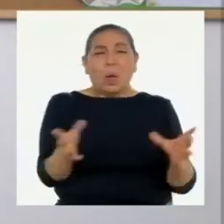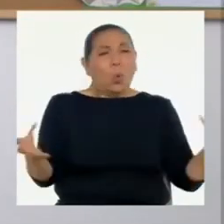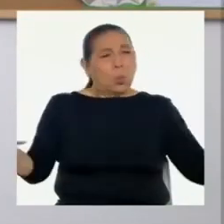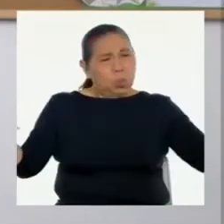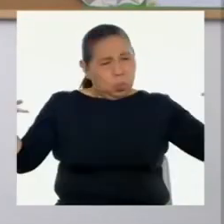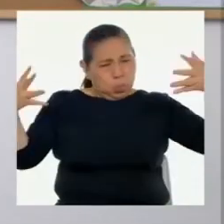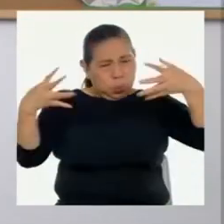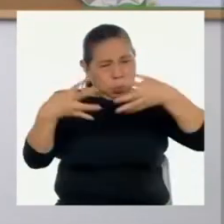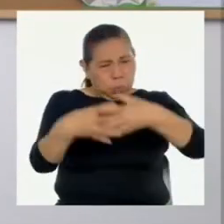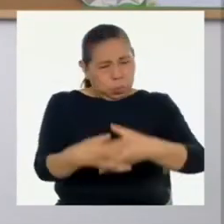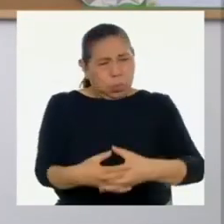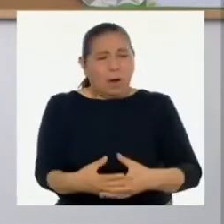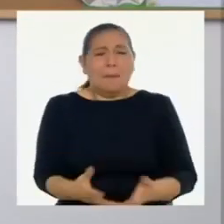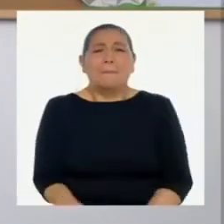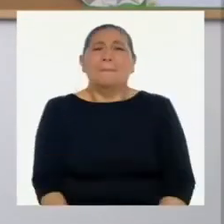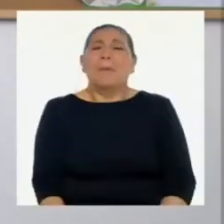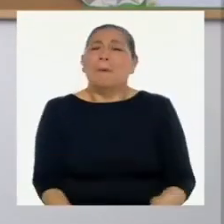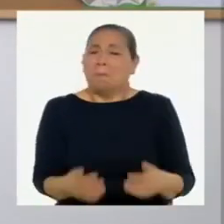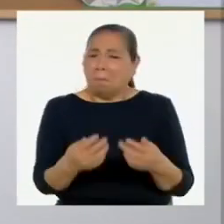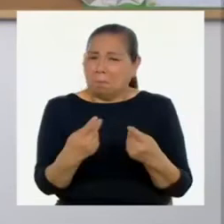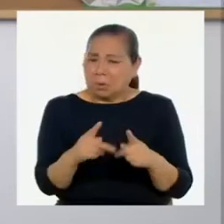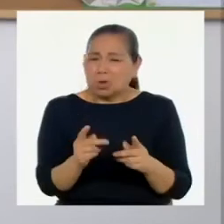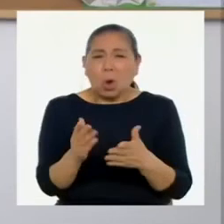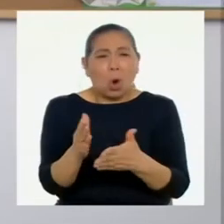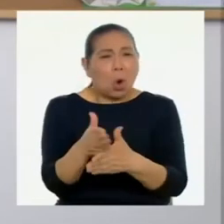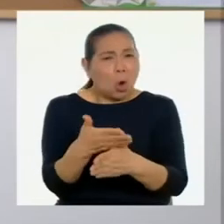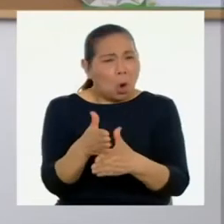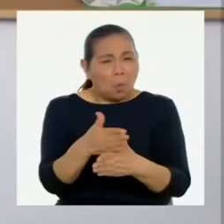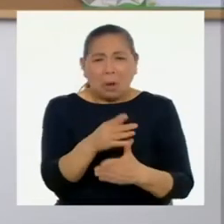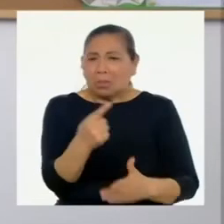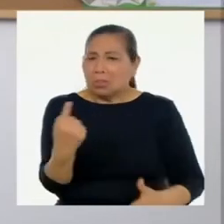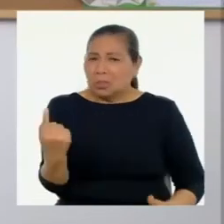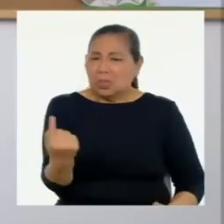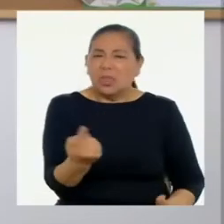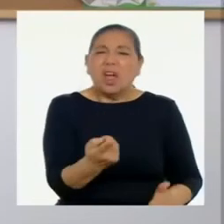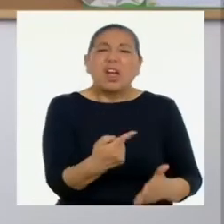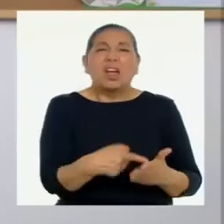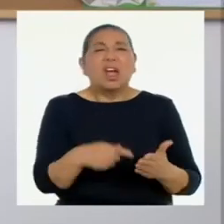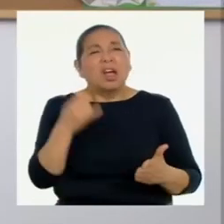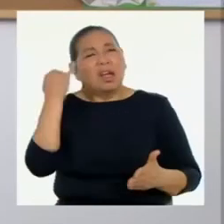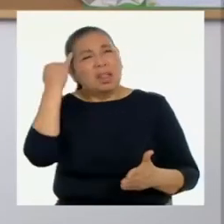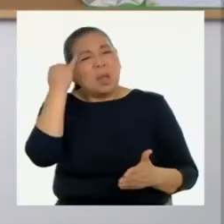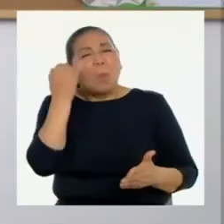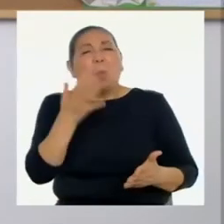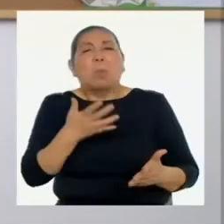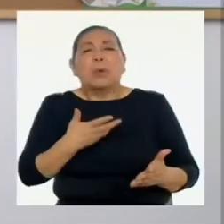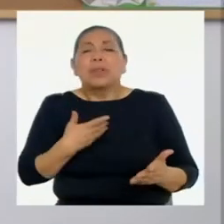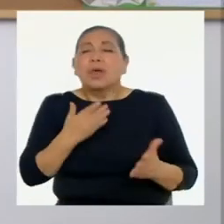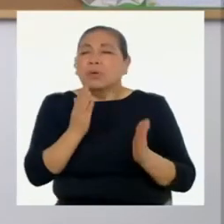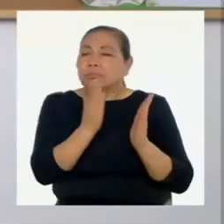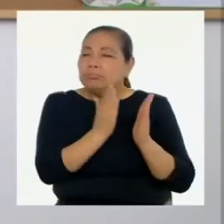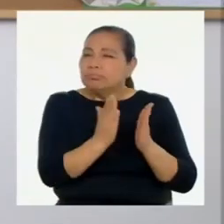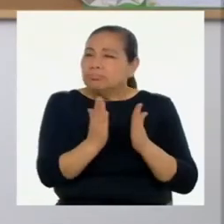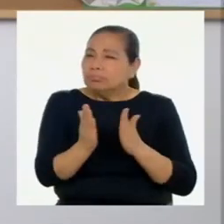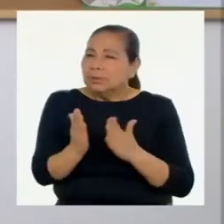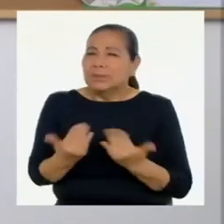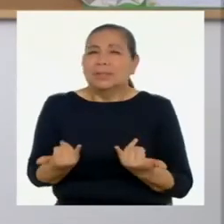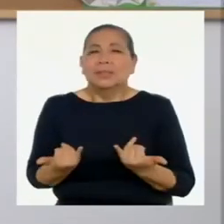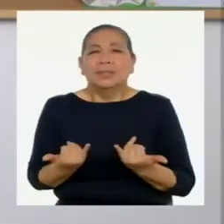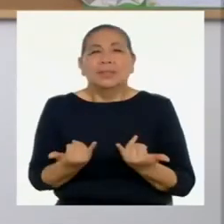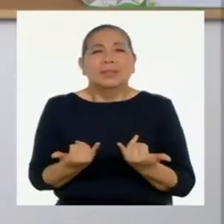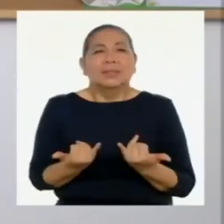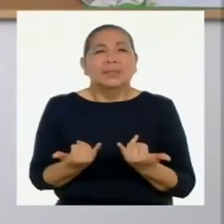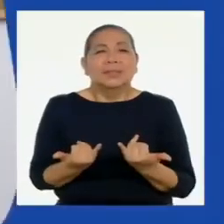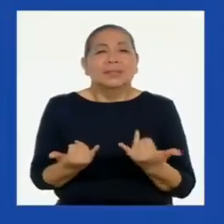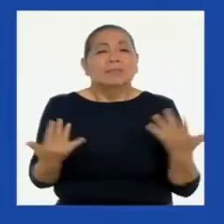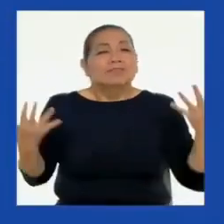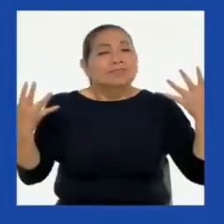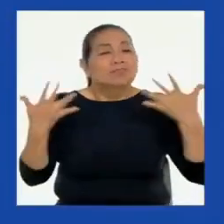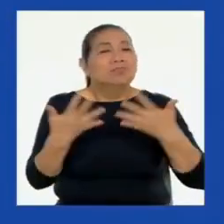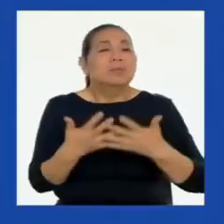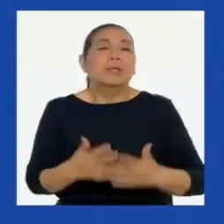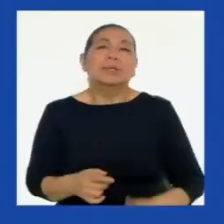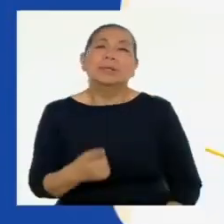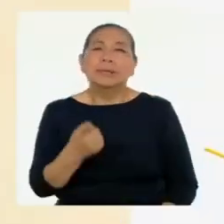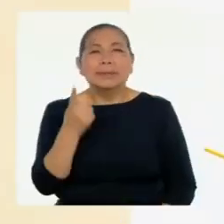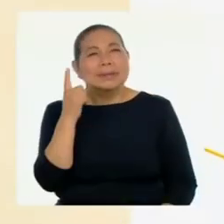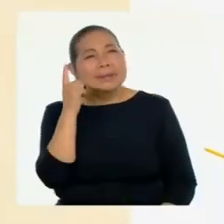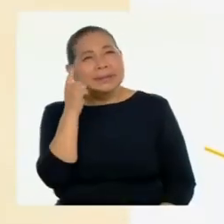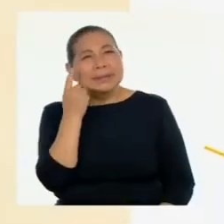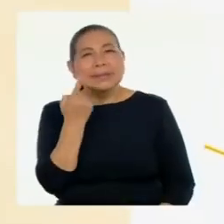estereotipos nos une, nos permite compartir. ¿Qué otra idea podemos ir organizando en la estructura del